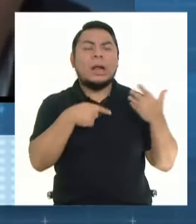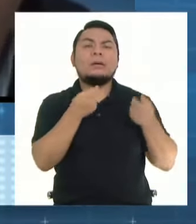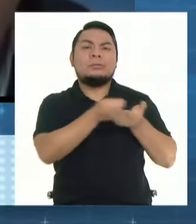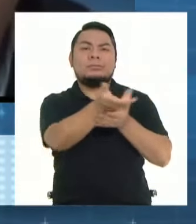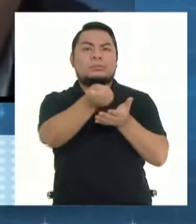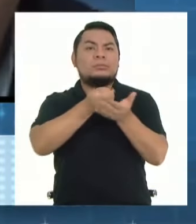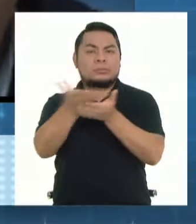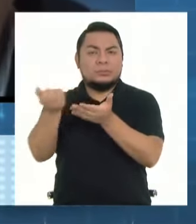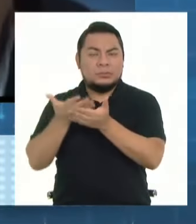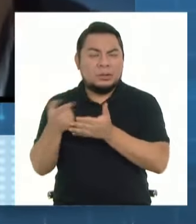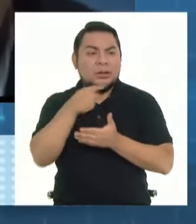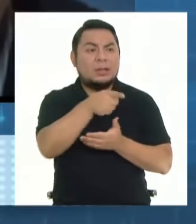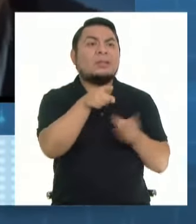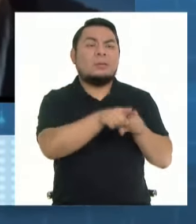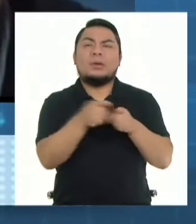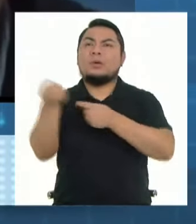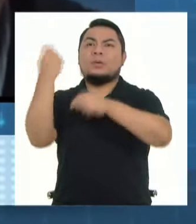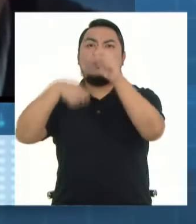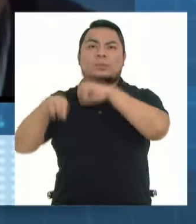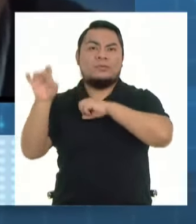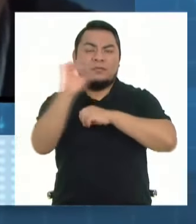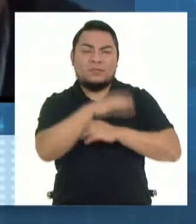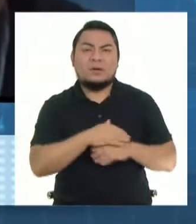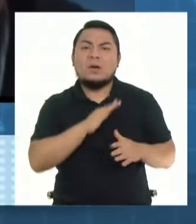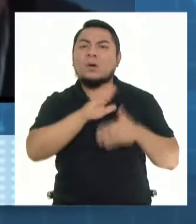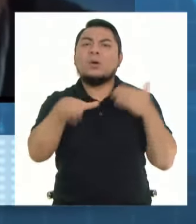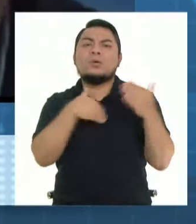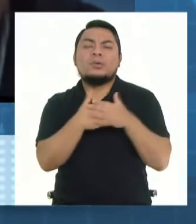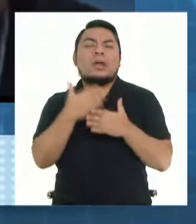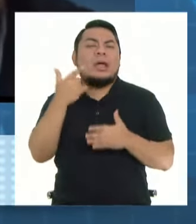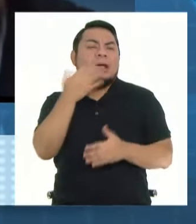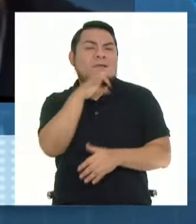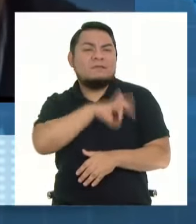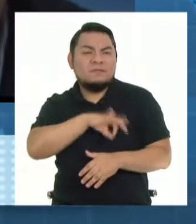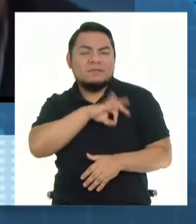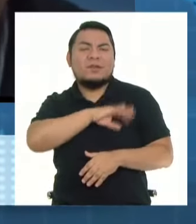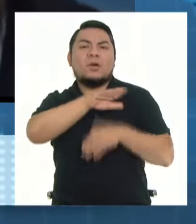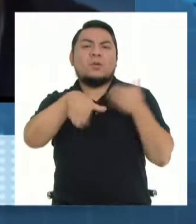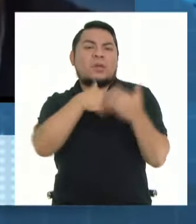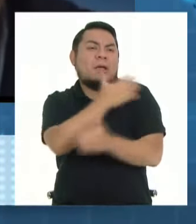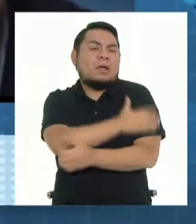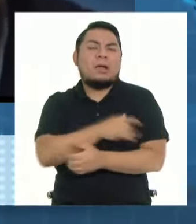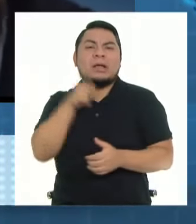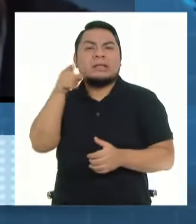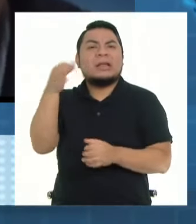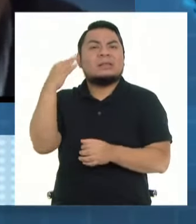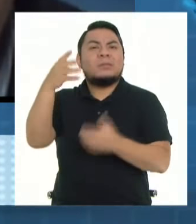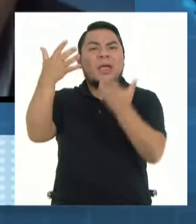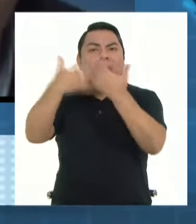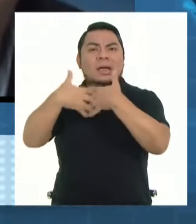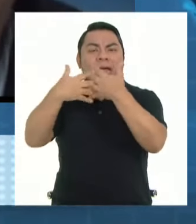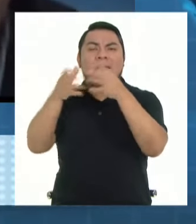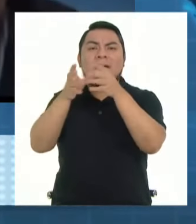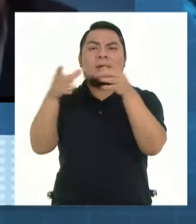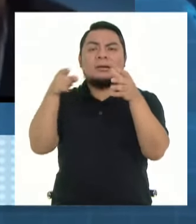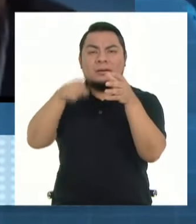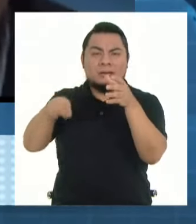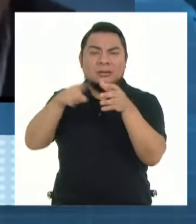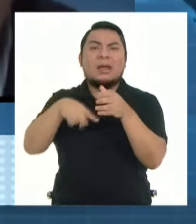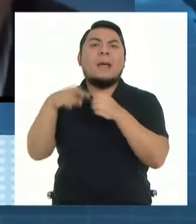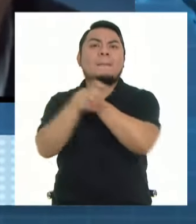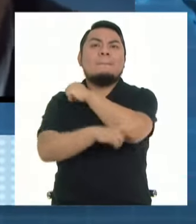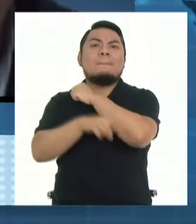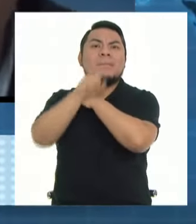los de afuera. Hasta ahora, todos los privilegios y beneficios se los han dado a ellos, a pesar que son países desarrollados